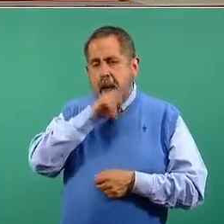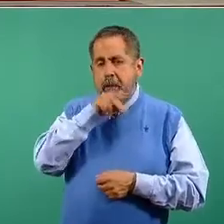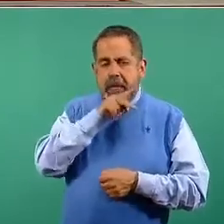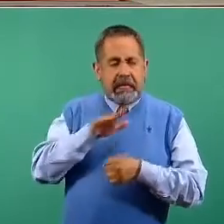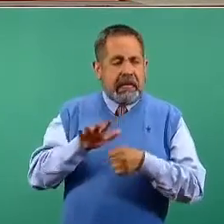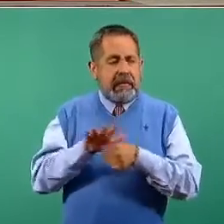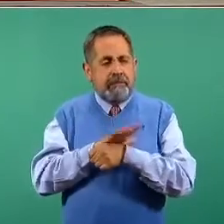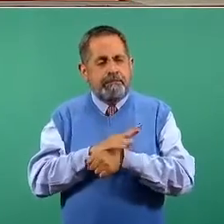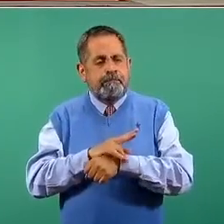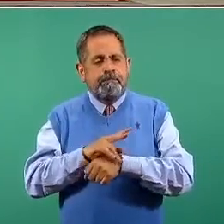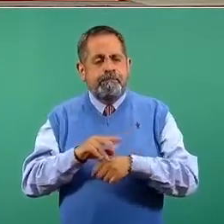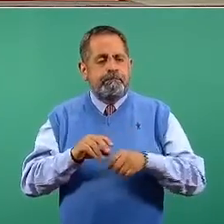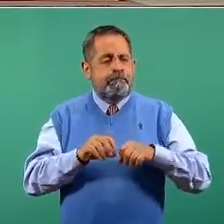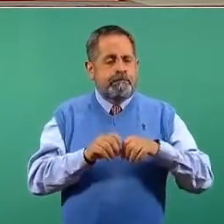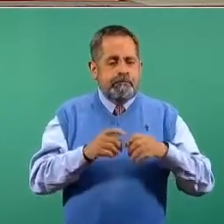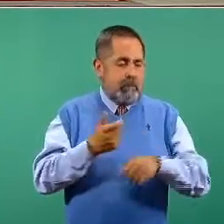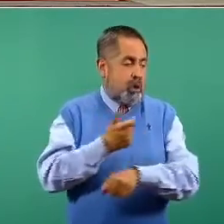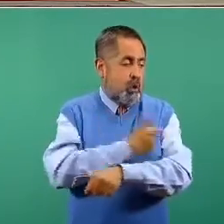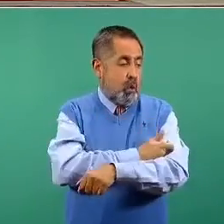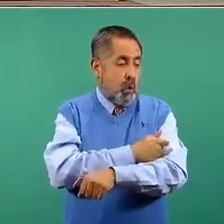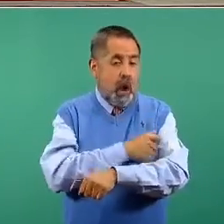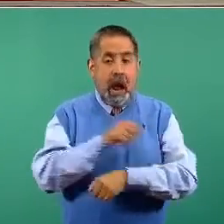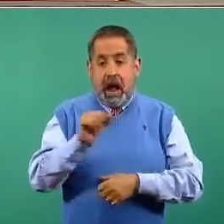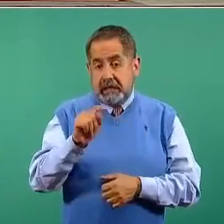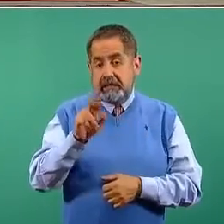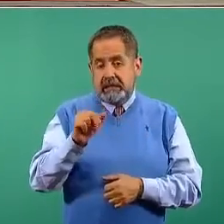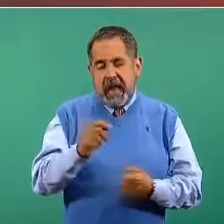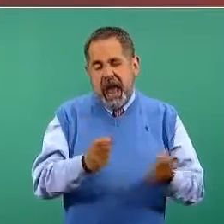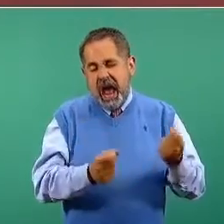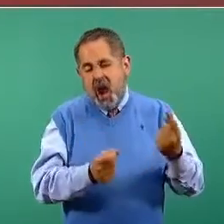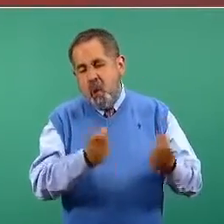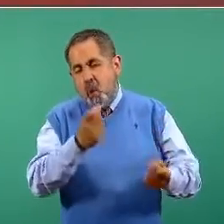venosa en personas que utilizan la vacuna de AstraZeneca,